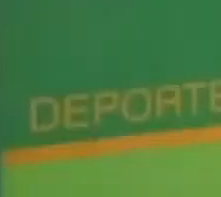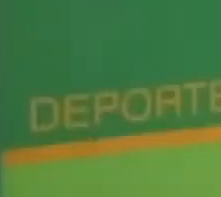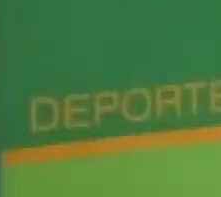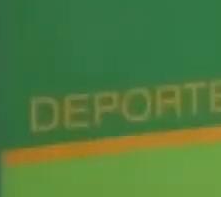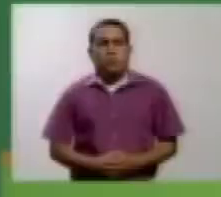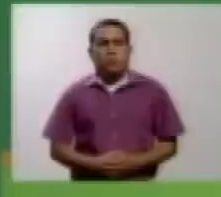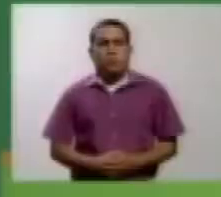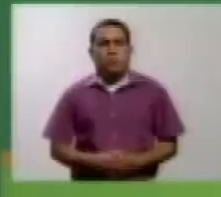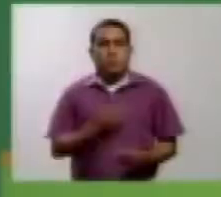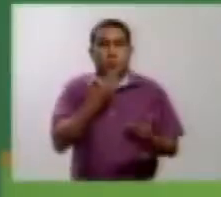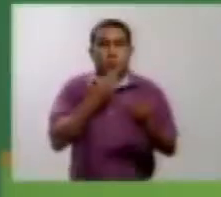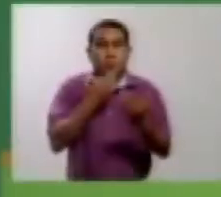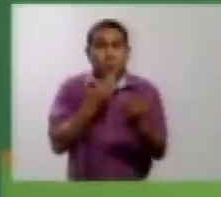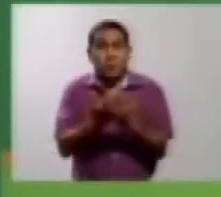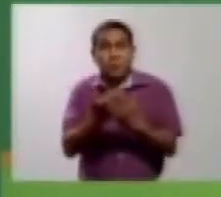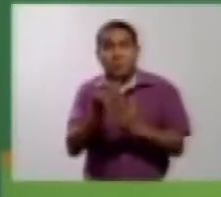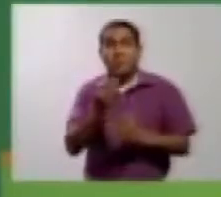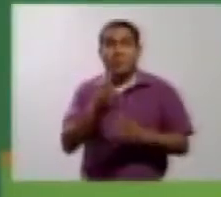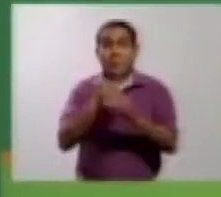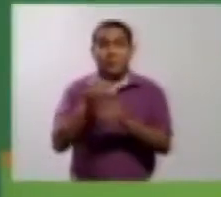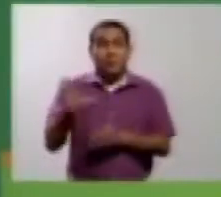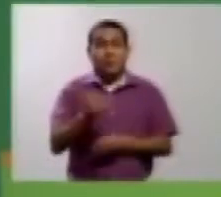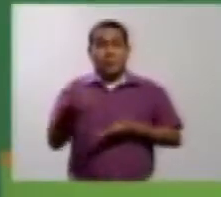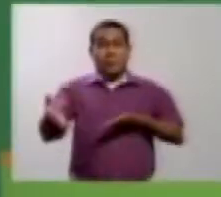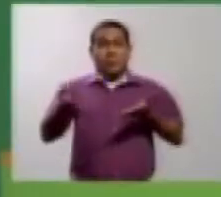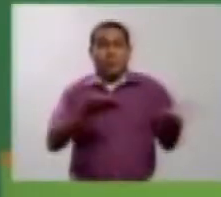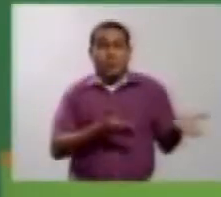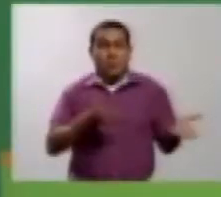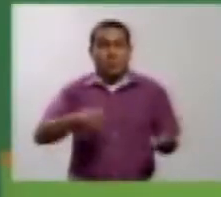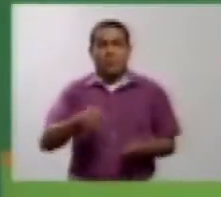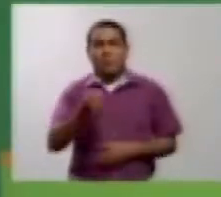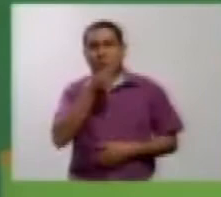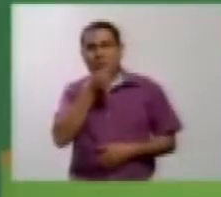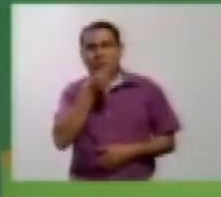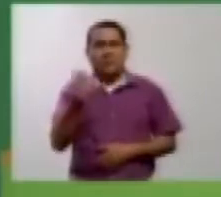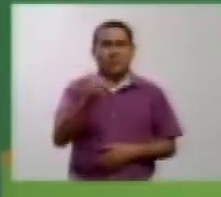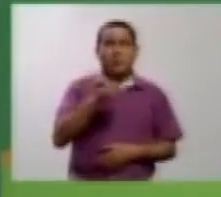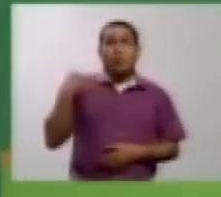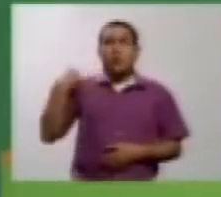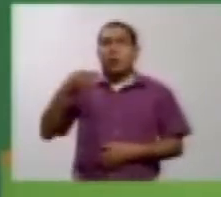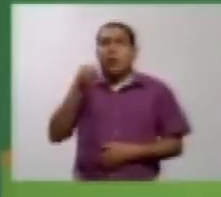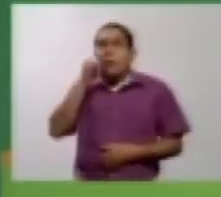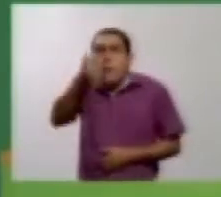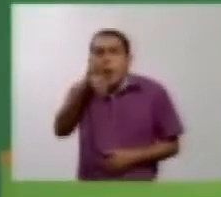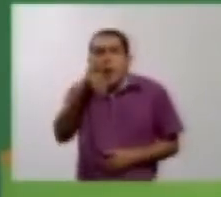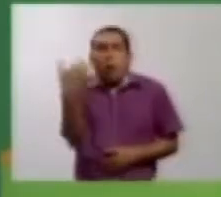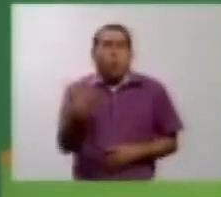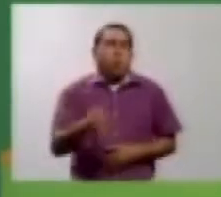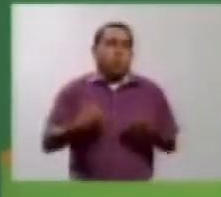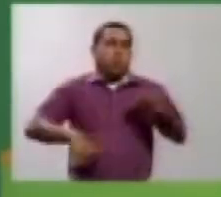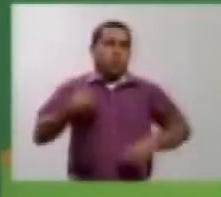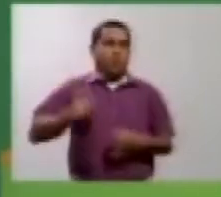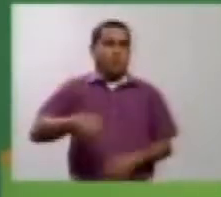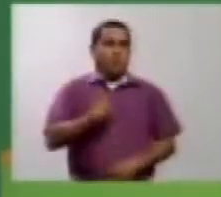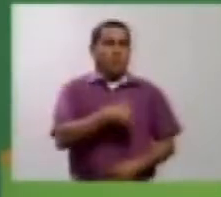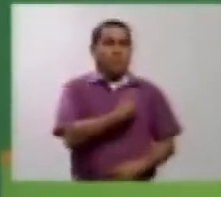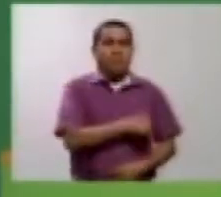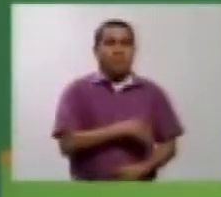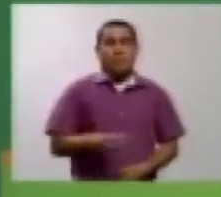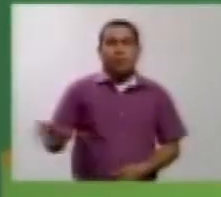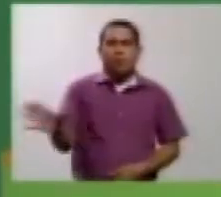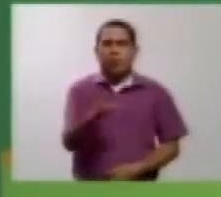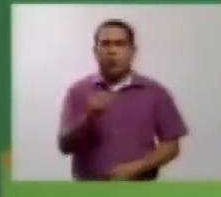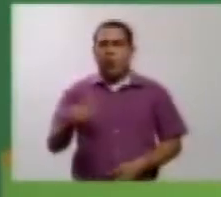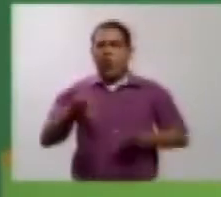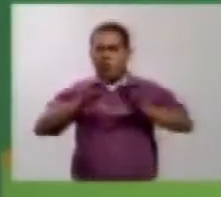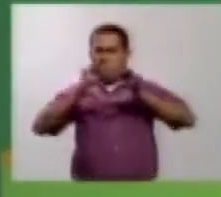Hola, muy buenas noches, bienvenidos a la información deportiva. Cita con la historia tiene Junior mañana. Allí estará rodeado de esa